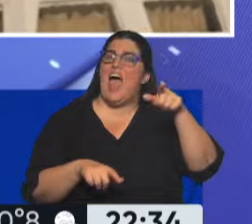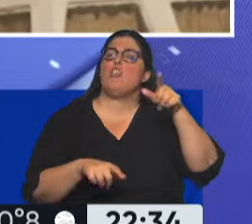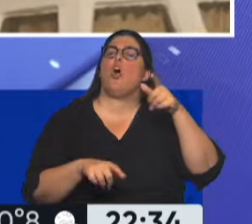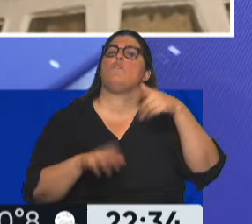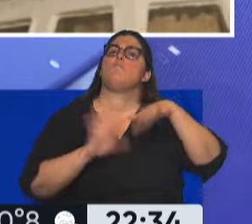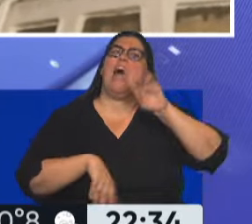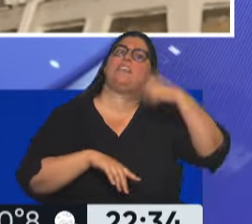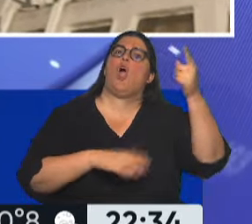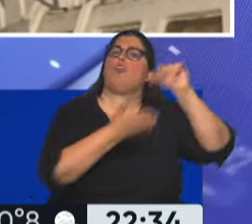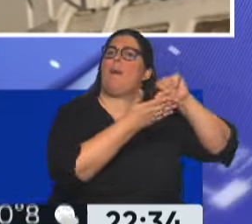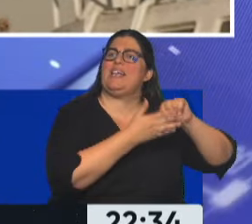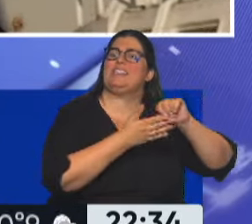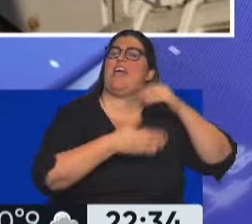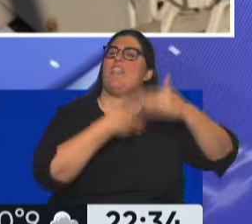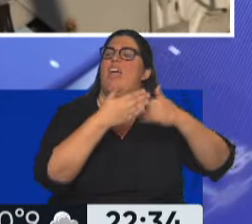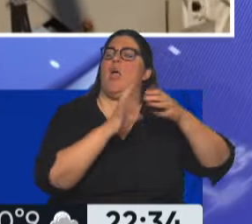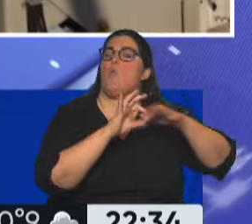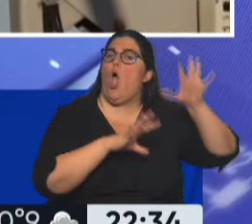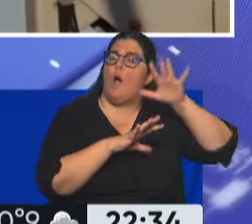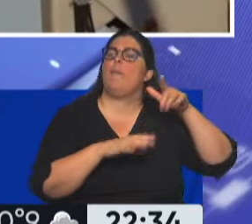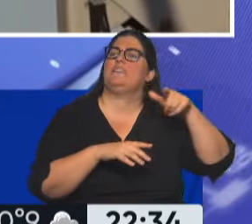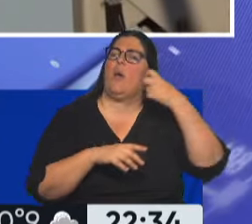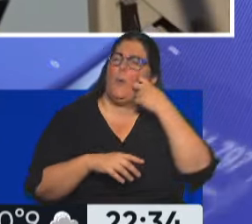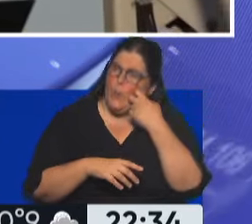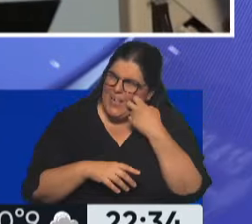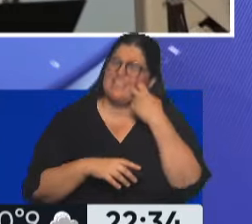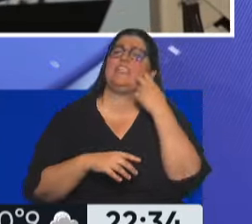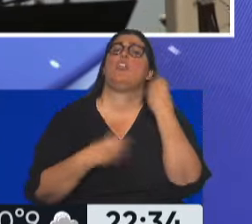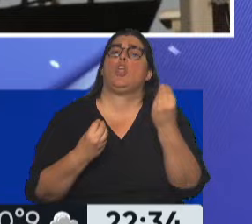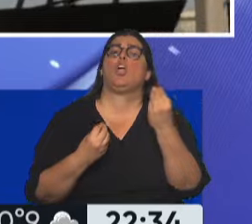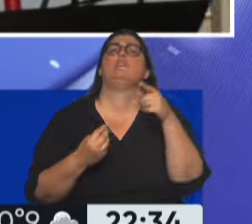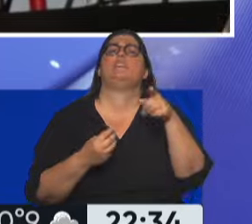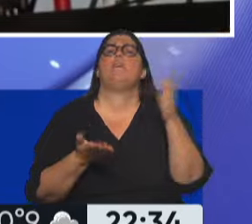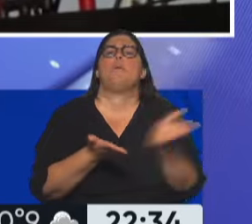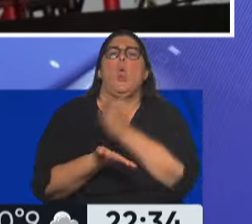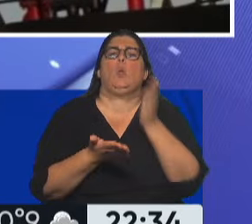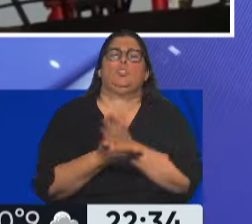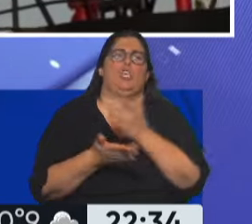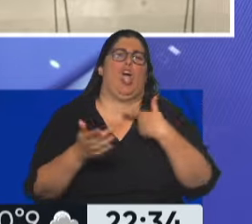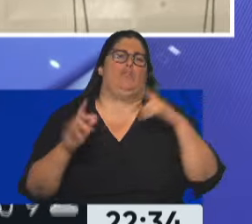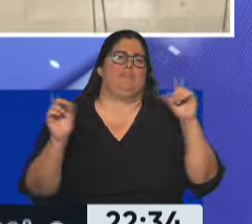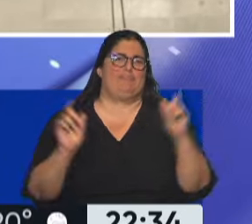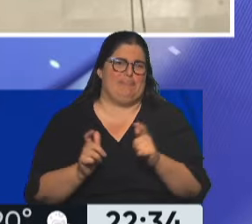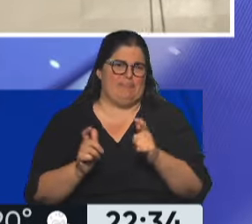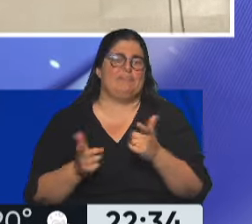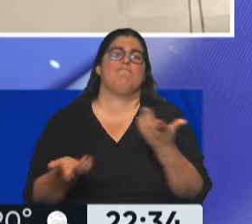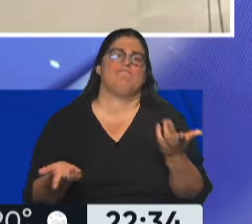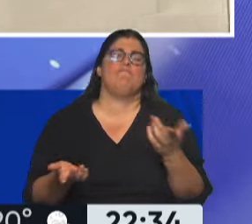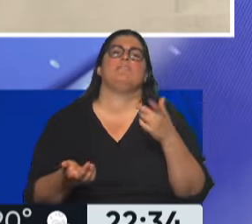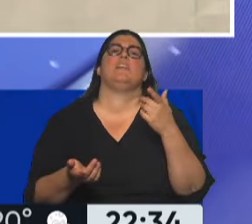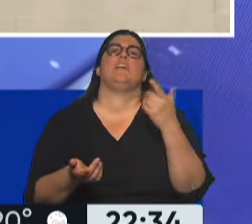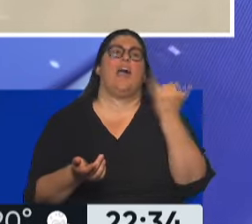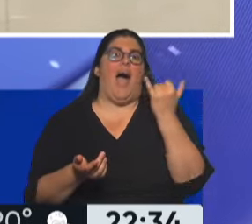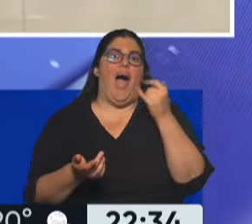africanas tienen una tasa de reproducción mucho más grande. Claro. Entonces acá hay un problema, tal cual. Un problema de largo plazo. Hay una población en disponibilidad